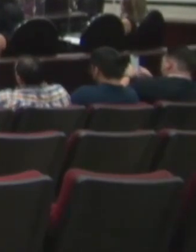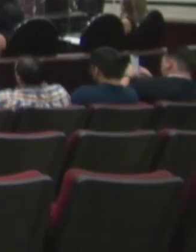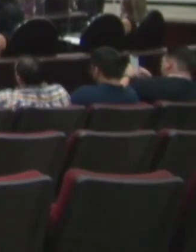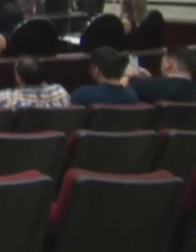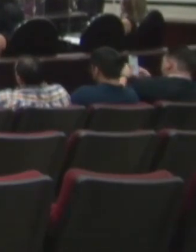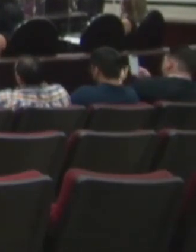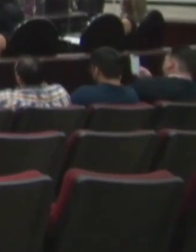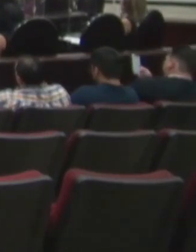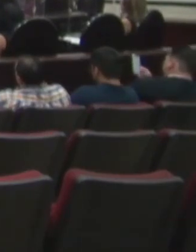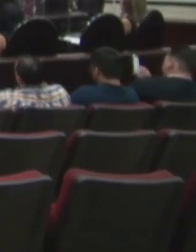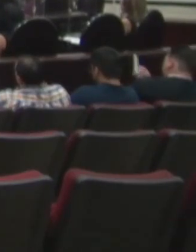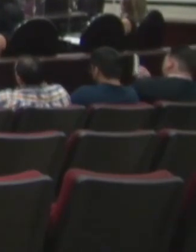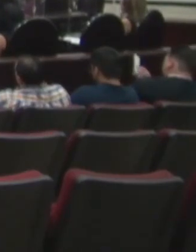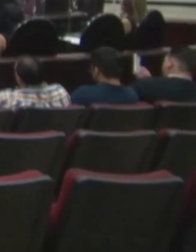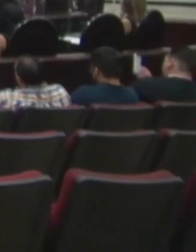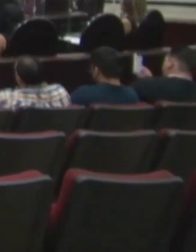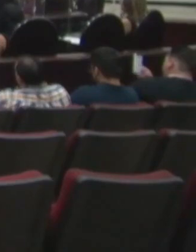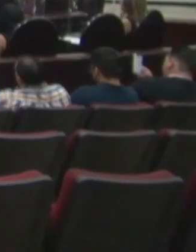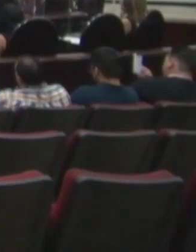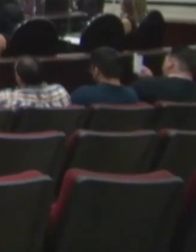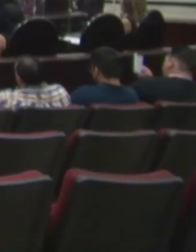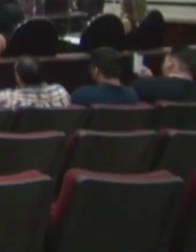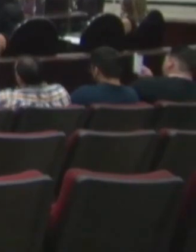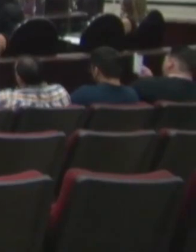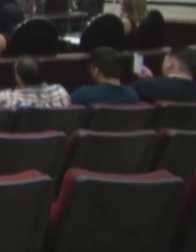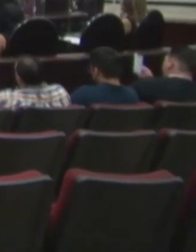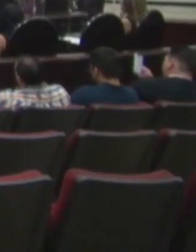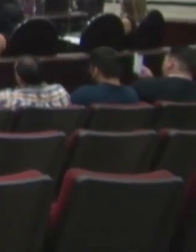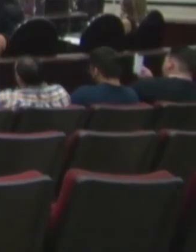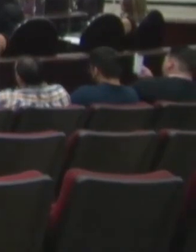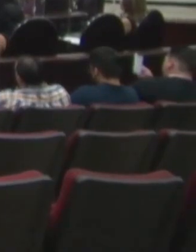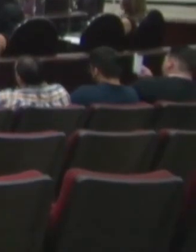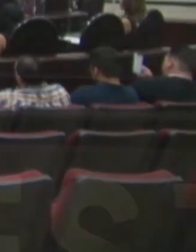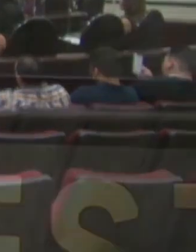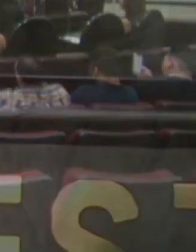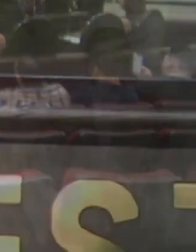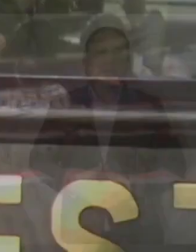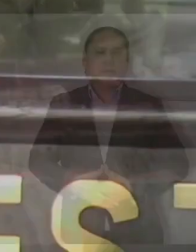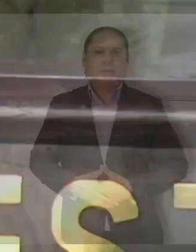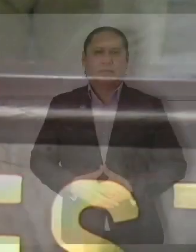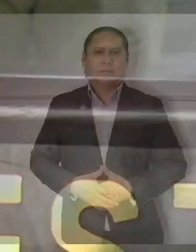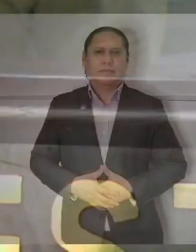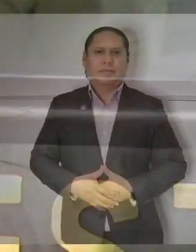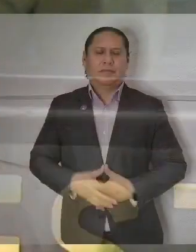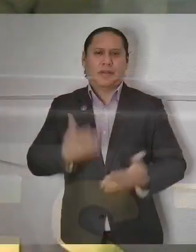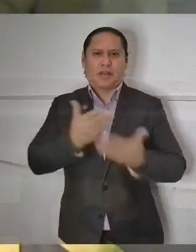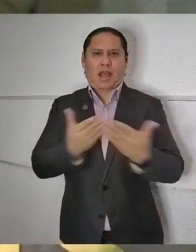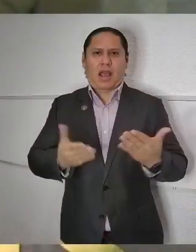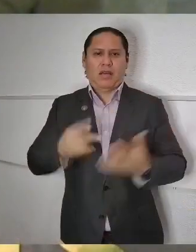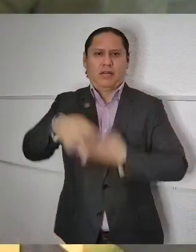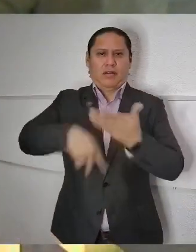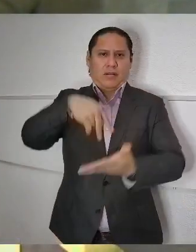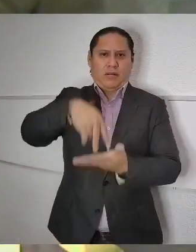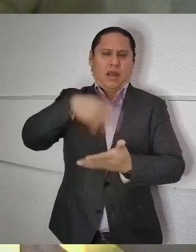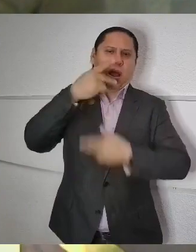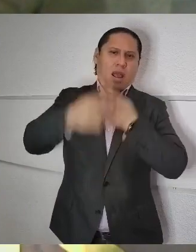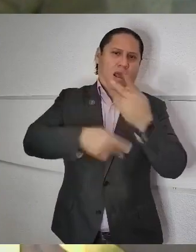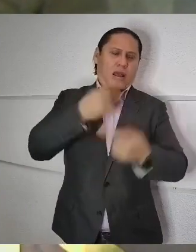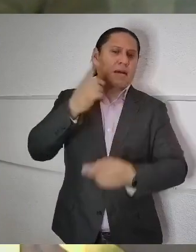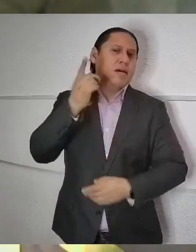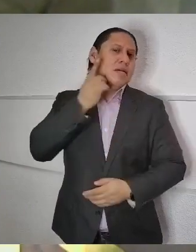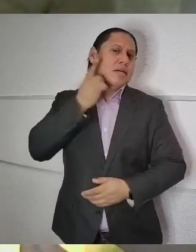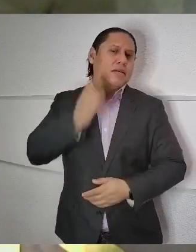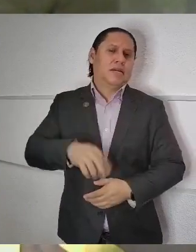Con fundamento en el artículo 115 del Reglamento Interior de este Poder Legislativo, se concede el uso de la palabra